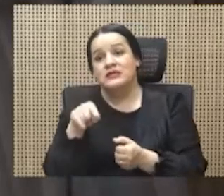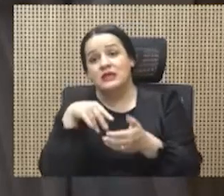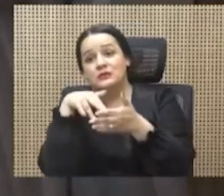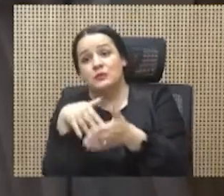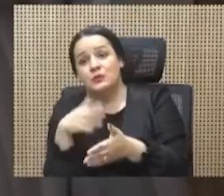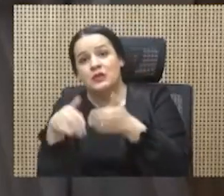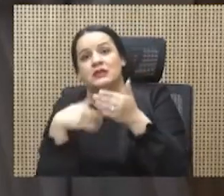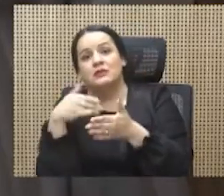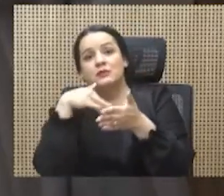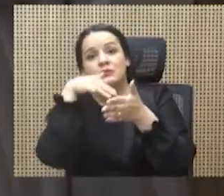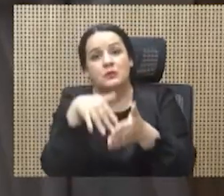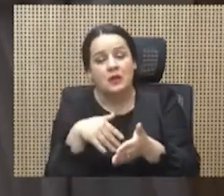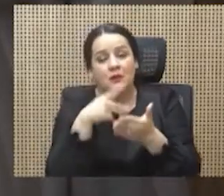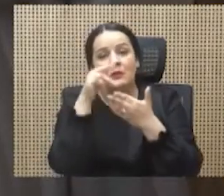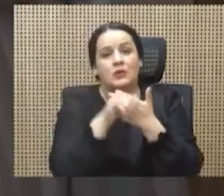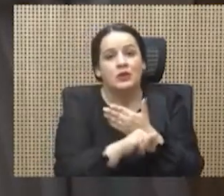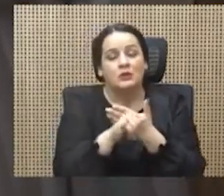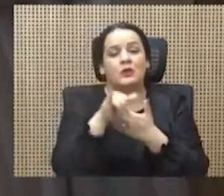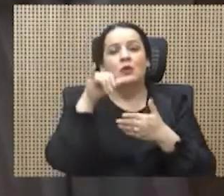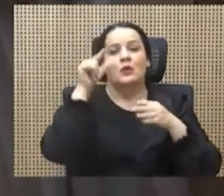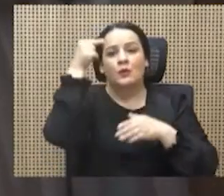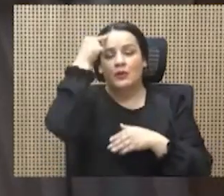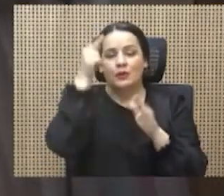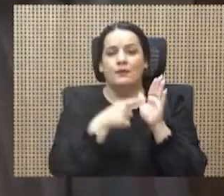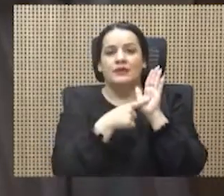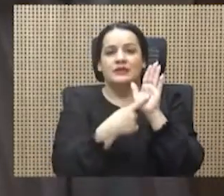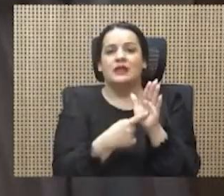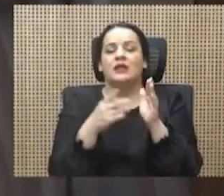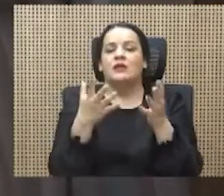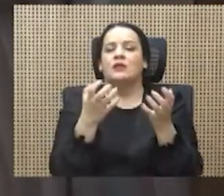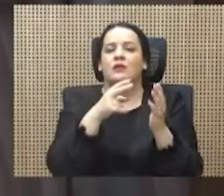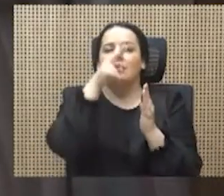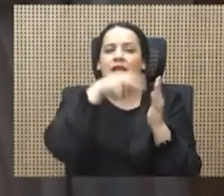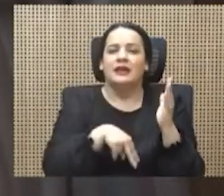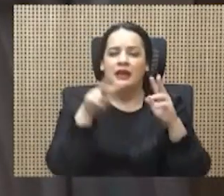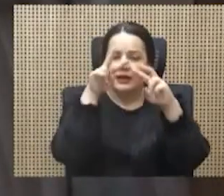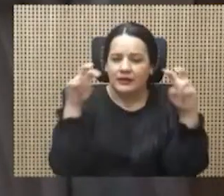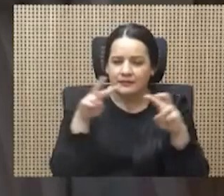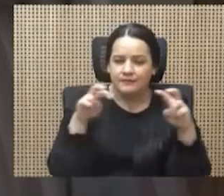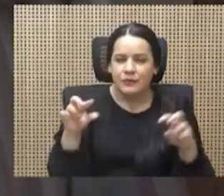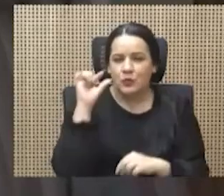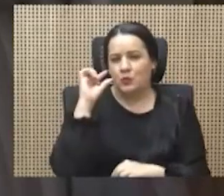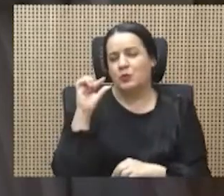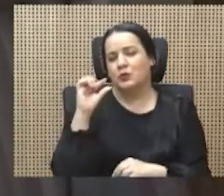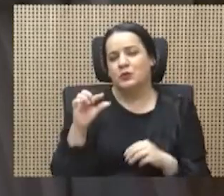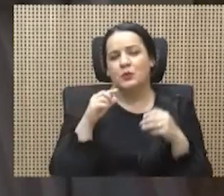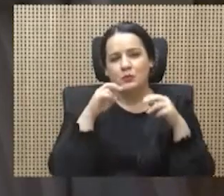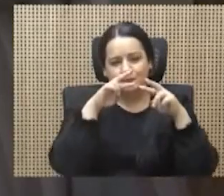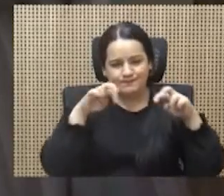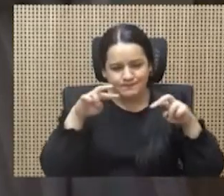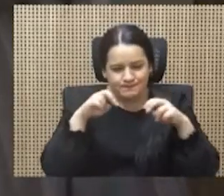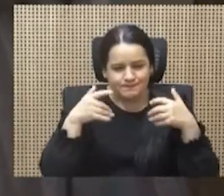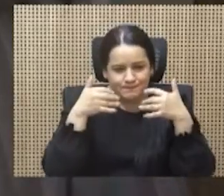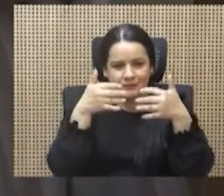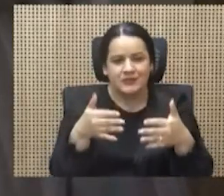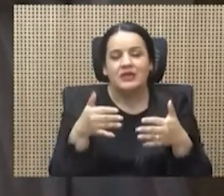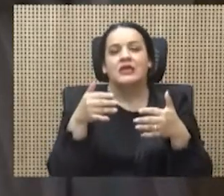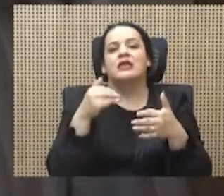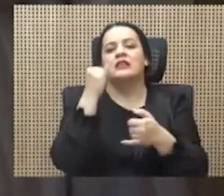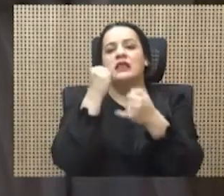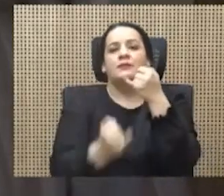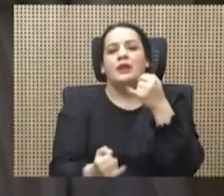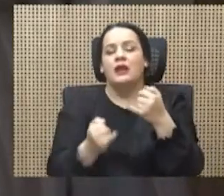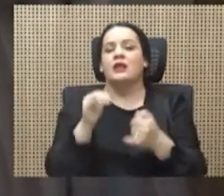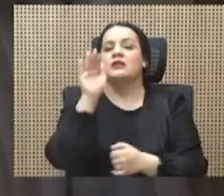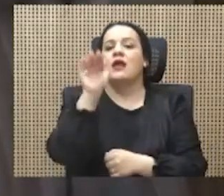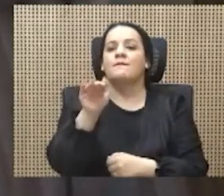que el gobierno ha presentado. Quiero leer un poquito el análisis que hemos hecho de estos expedientes y cerrar con alguna llamada de atención que me